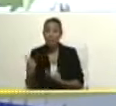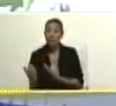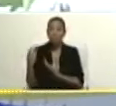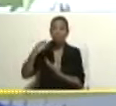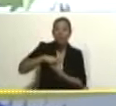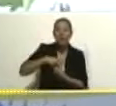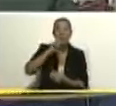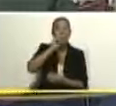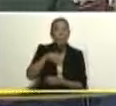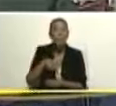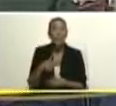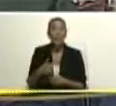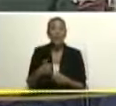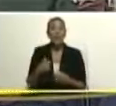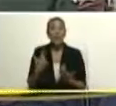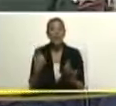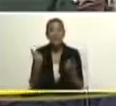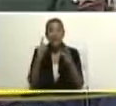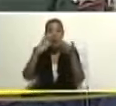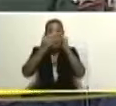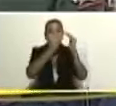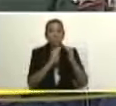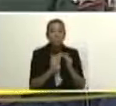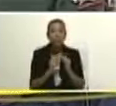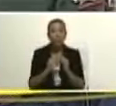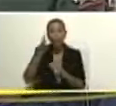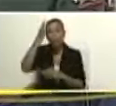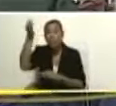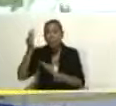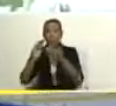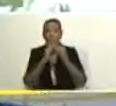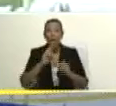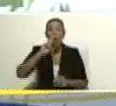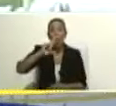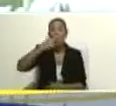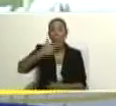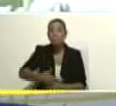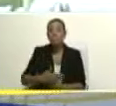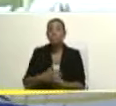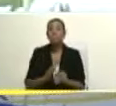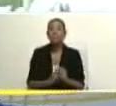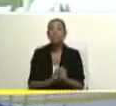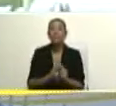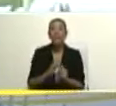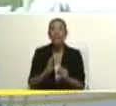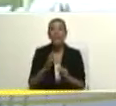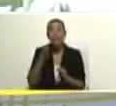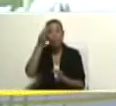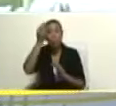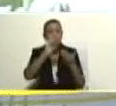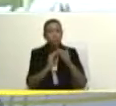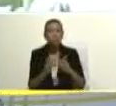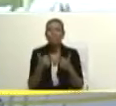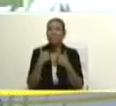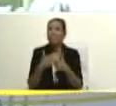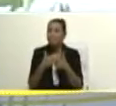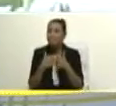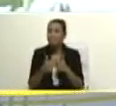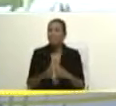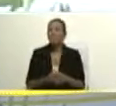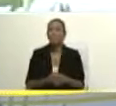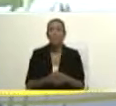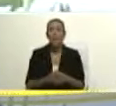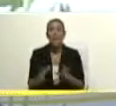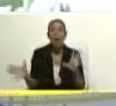involucrado, del poder popular, de las comunidades, de las VCH, de los consejos comunales,